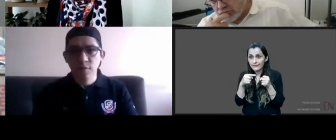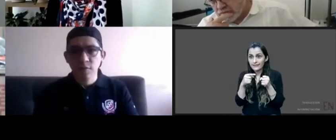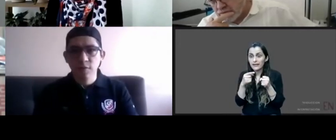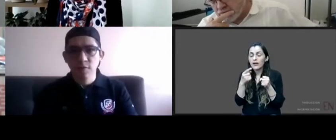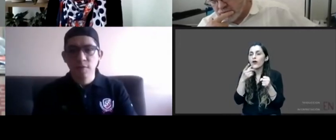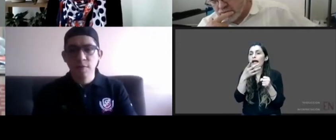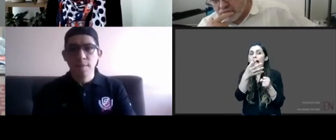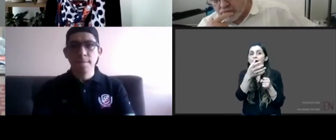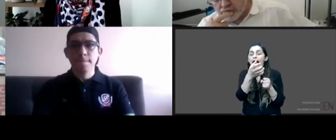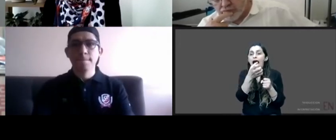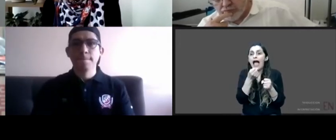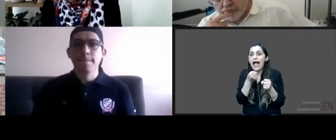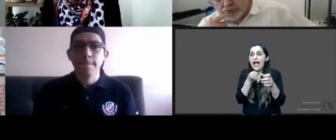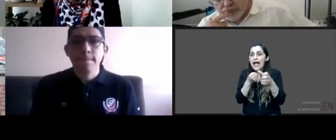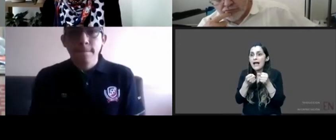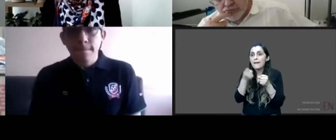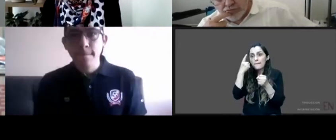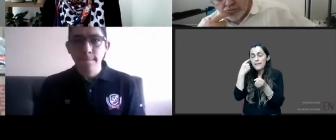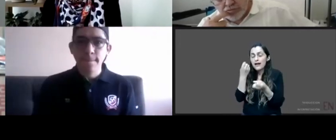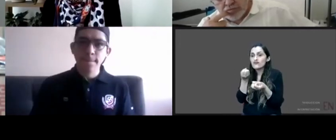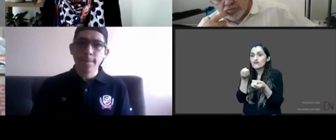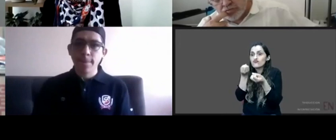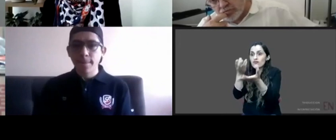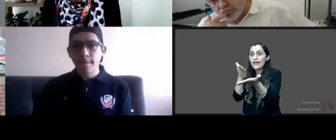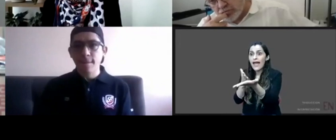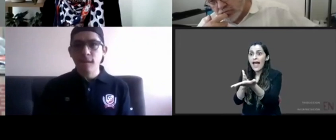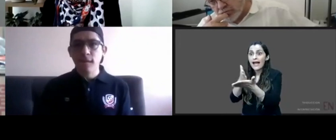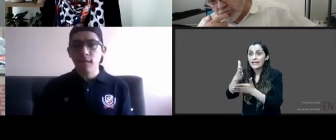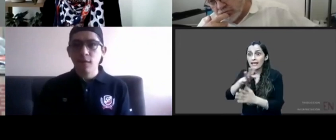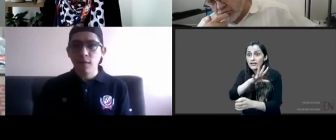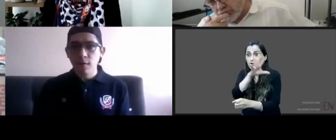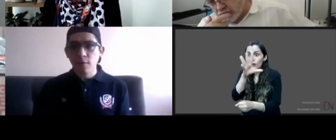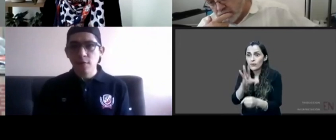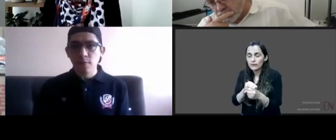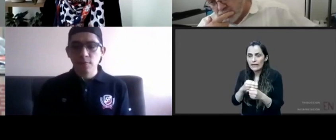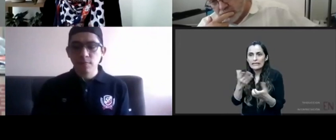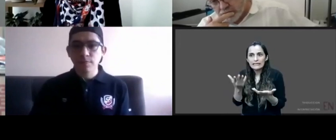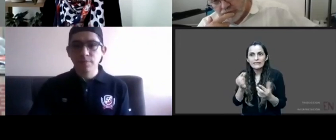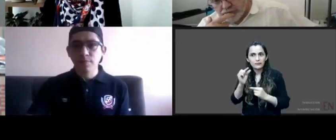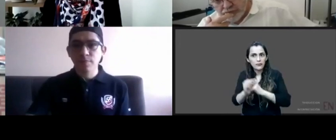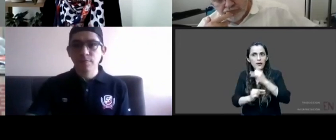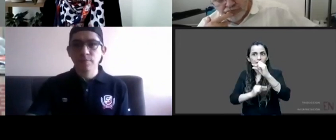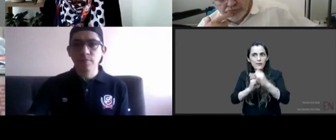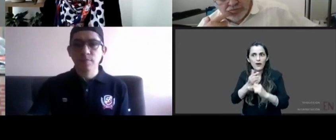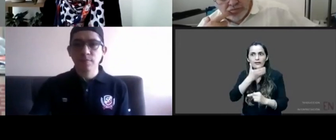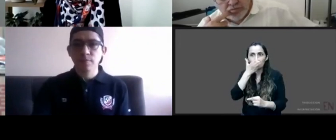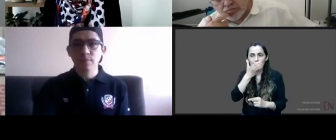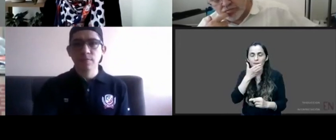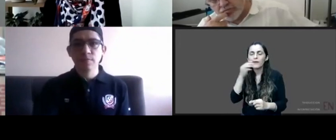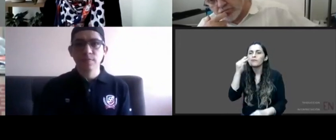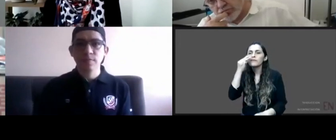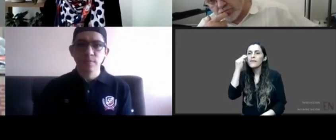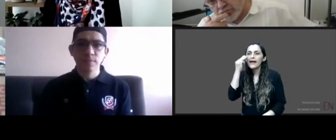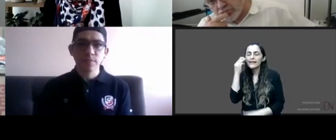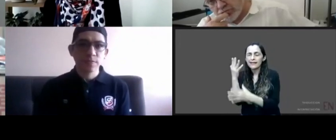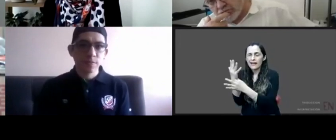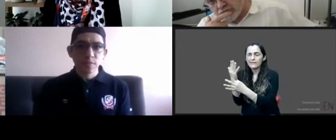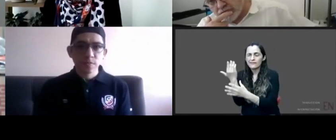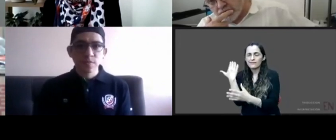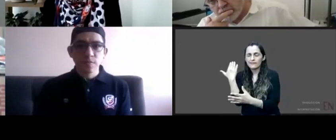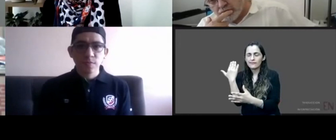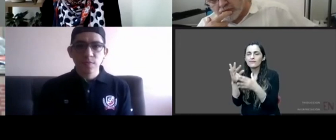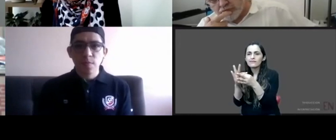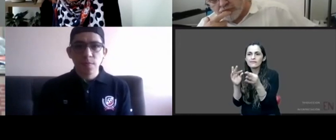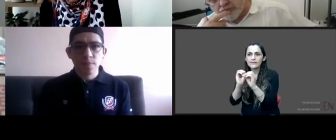garantizar todas estas condiciones. Y como Marina lo decía muy claramente, también tiene que ver con trascender el